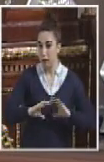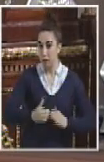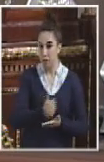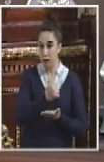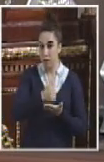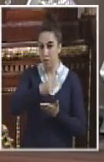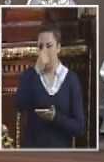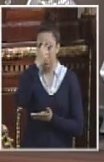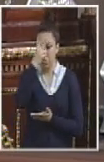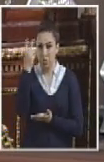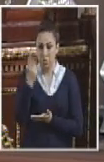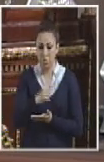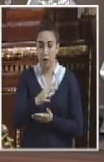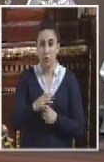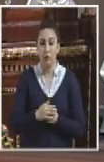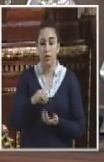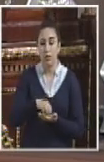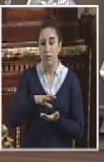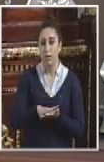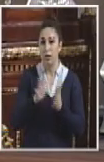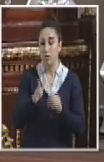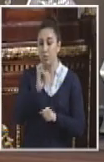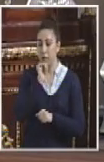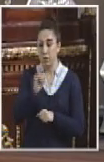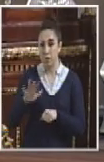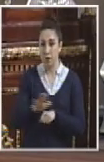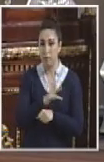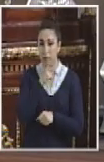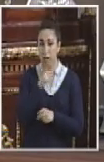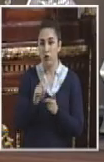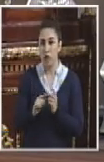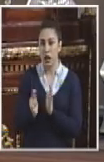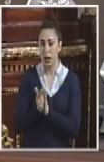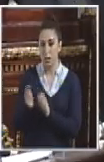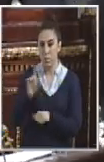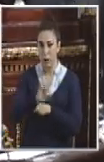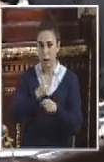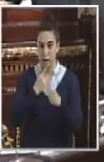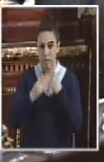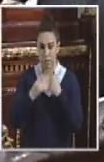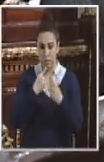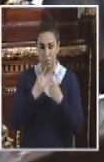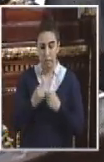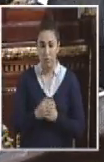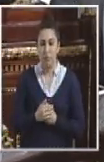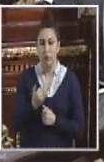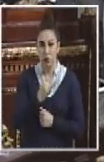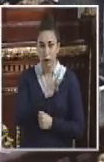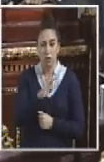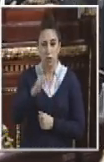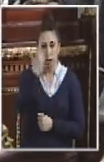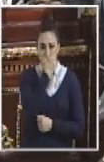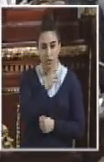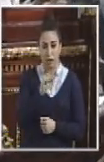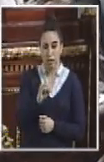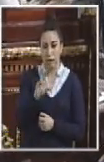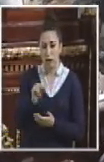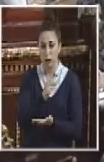del Congreso de la Ciudad de México, se instruye su inserción íntegra en el Diario de los Debates y se turnará para su